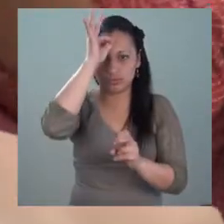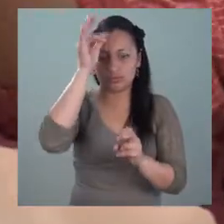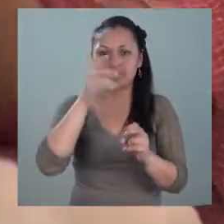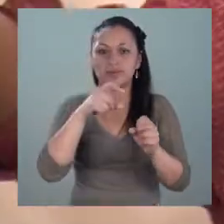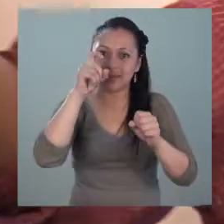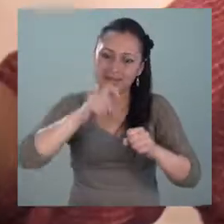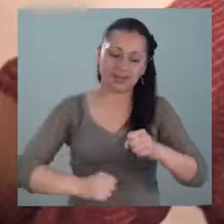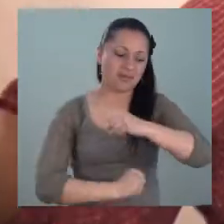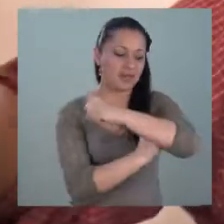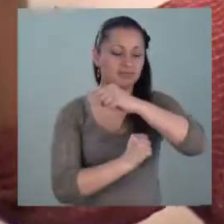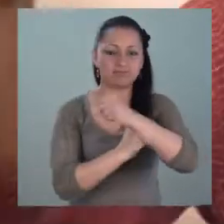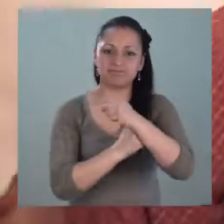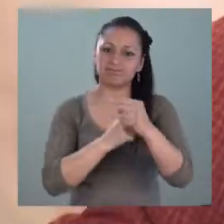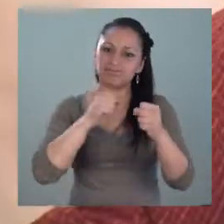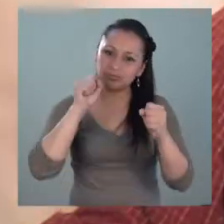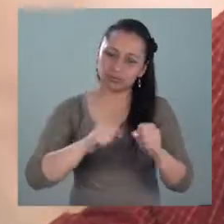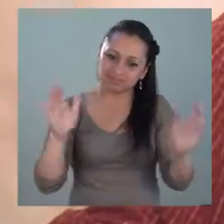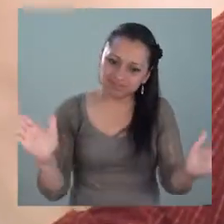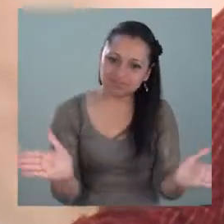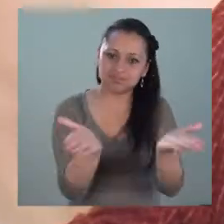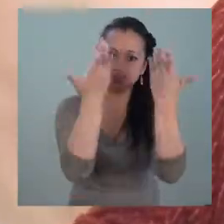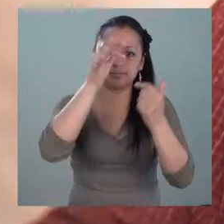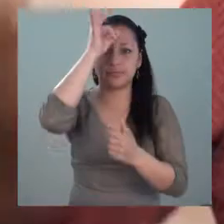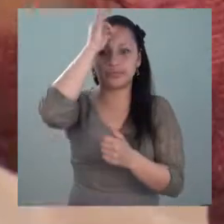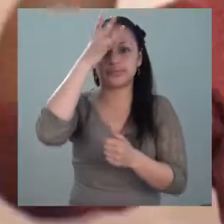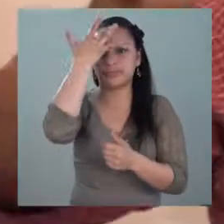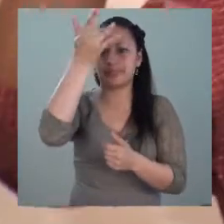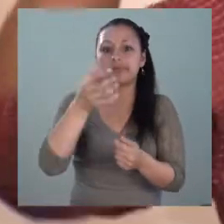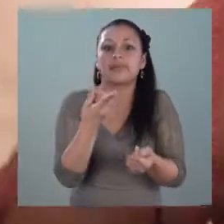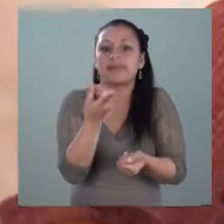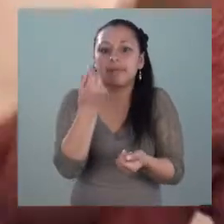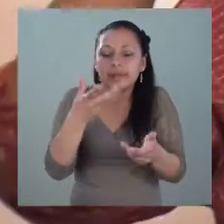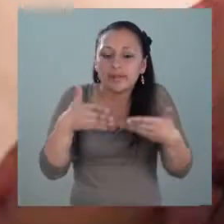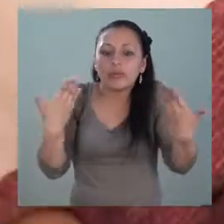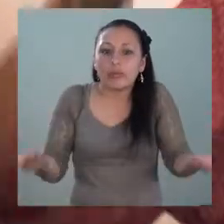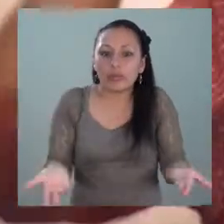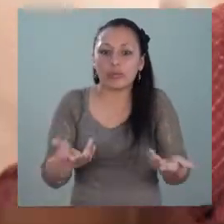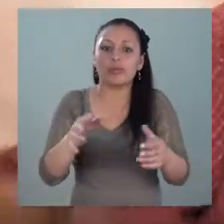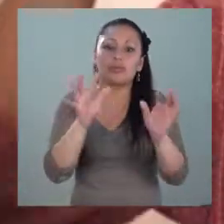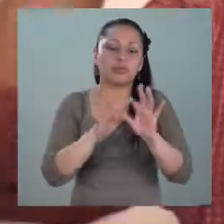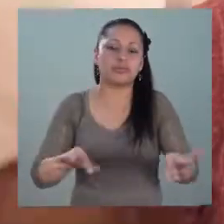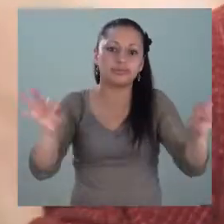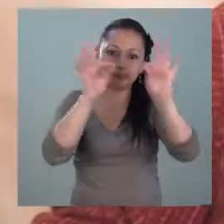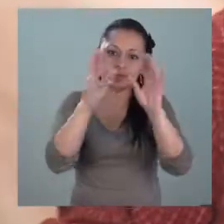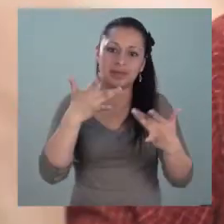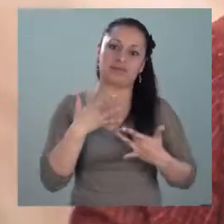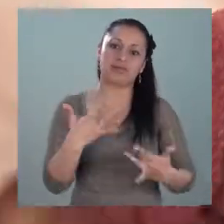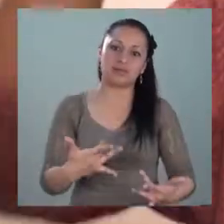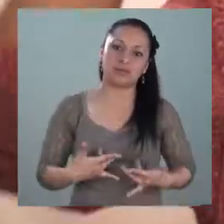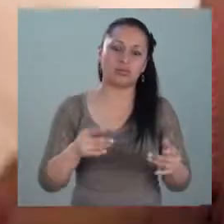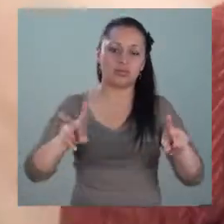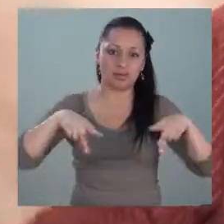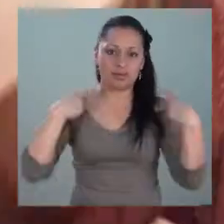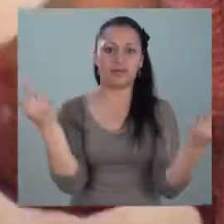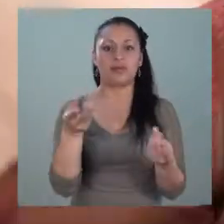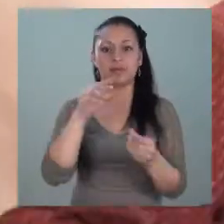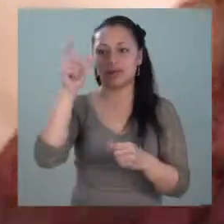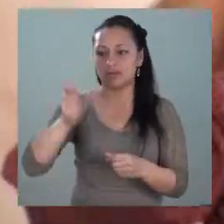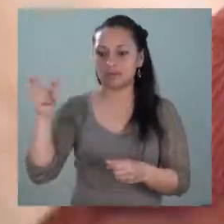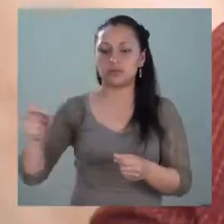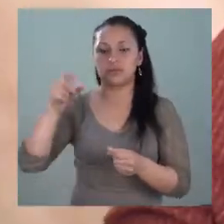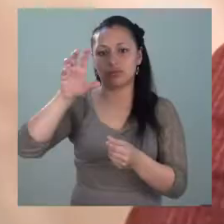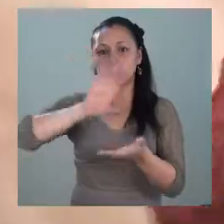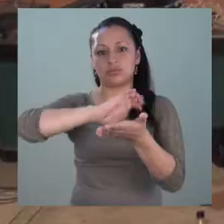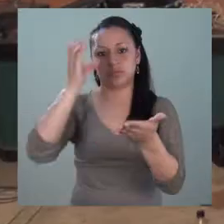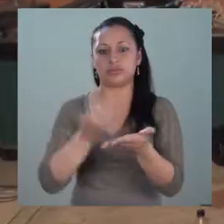si no logramos sacar adelante el hospital, porque de por medio está nada más ni nada menos que la vida y la salud